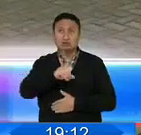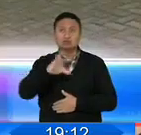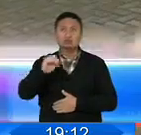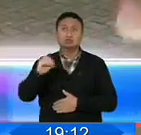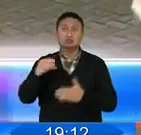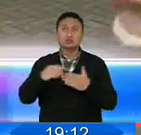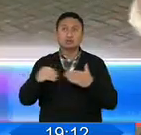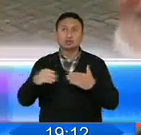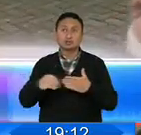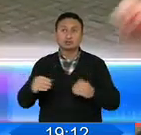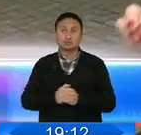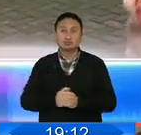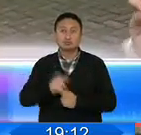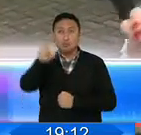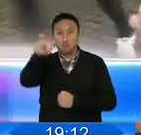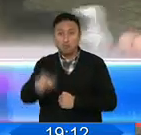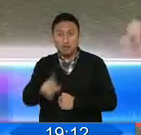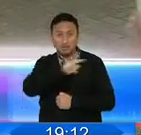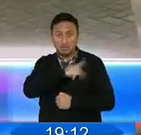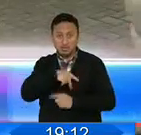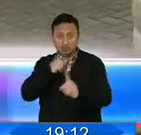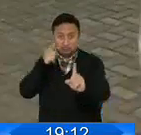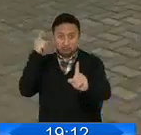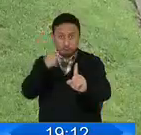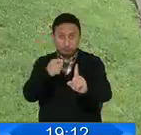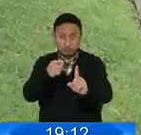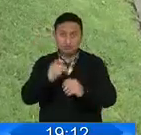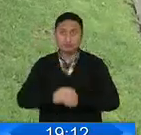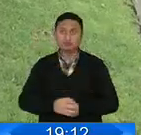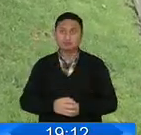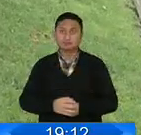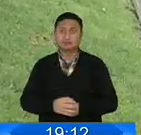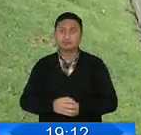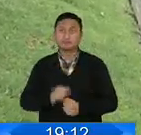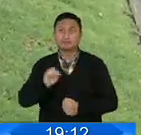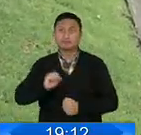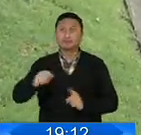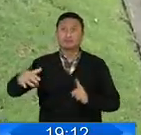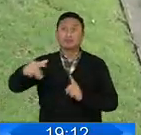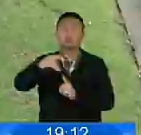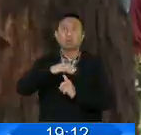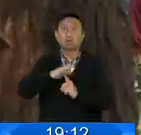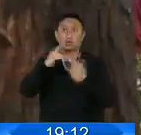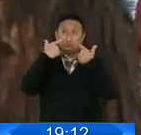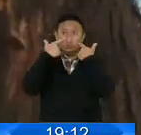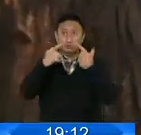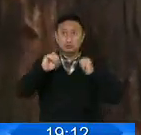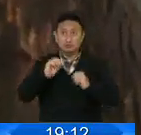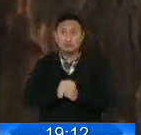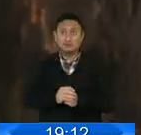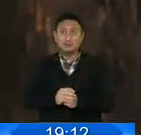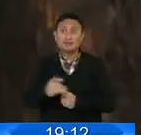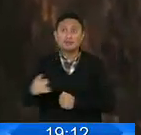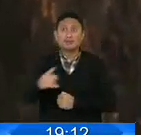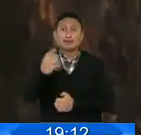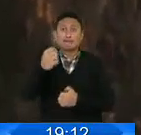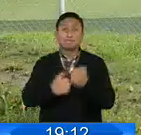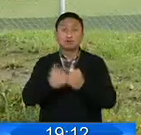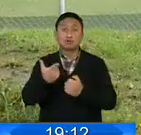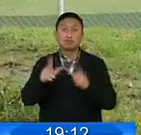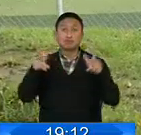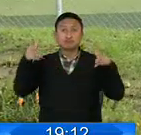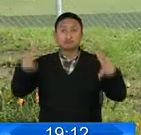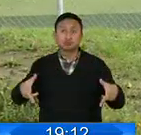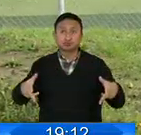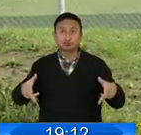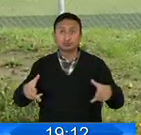sanciona personalmente a estas personas, a cada una. Los parques también son monitoreados. Allí el mayor problema está en las canchas. Los